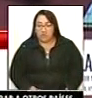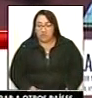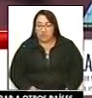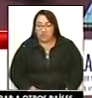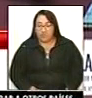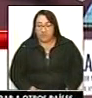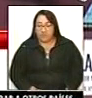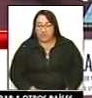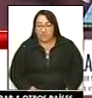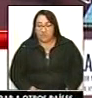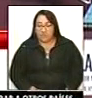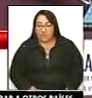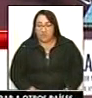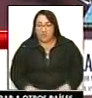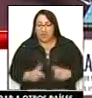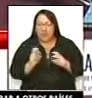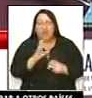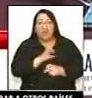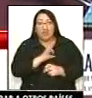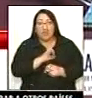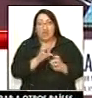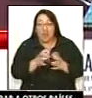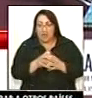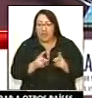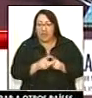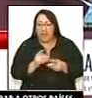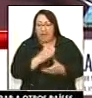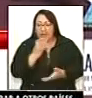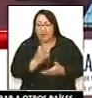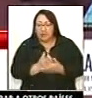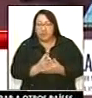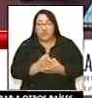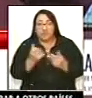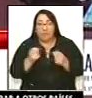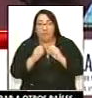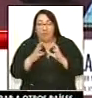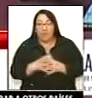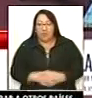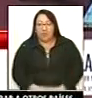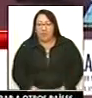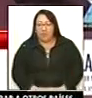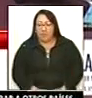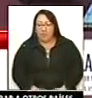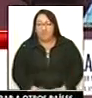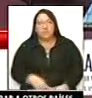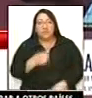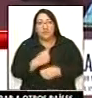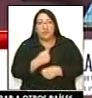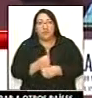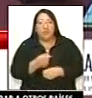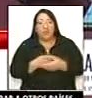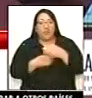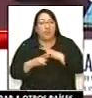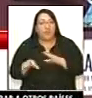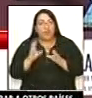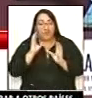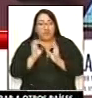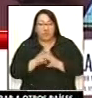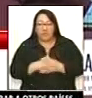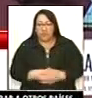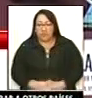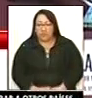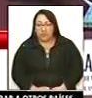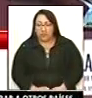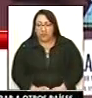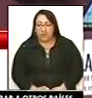tema del caso de la Fiscalía, en el problemón que está en el día de hoy, si la labor que han realizado y si realizan, por ejemplo, yo